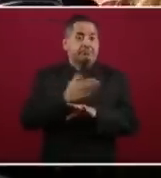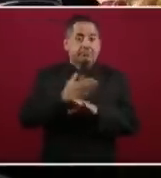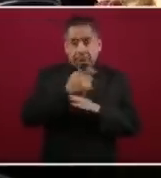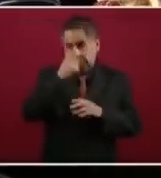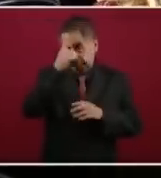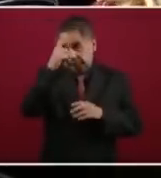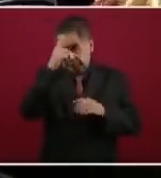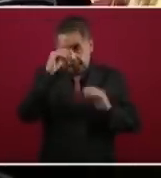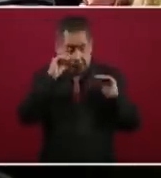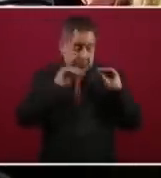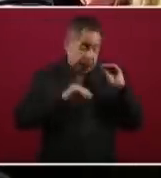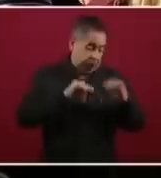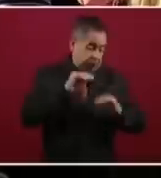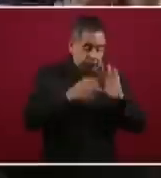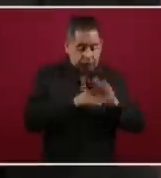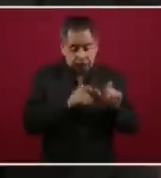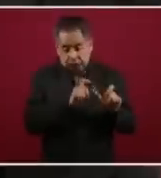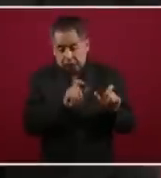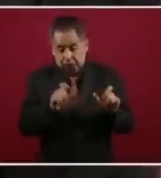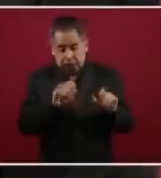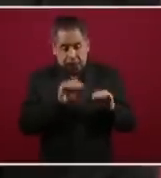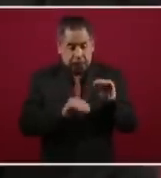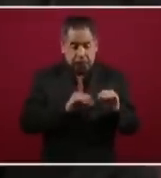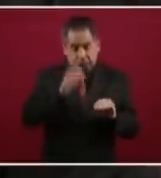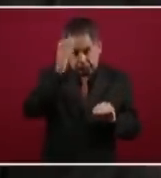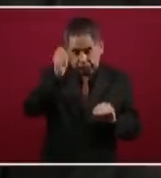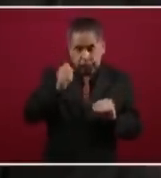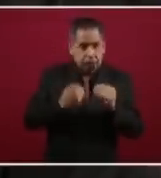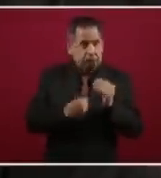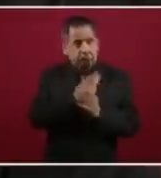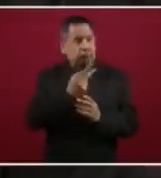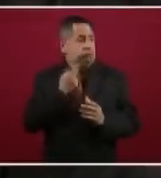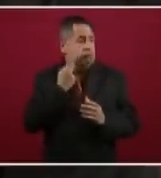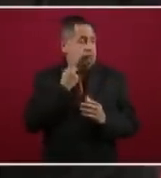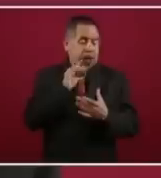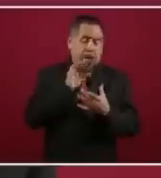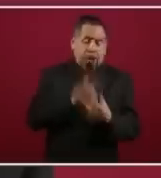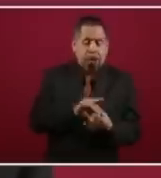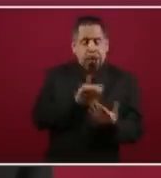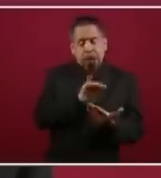en la ciencia social se dejaron llevar por las nuevas políticas públicas,